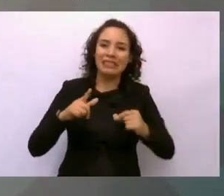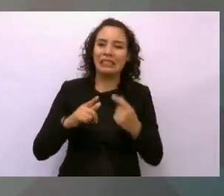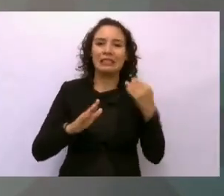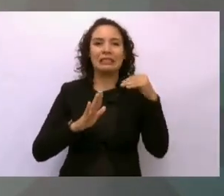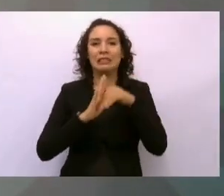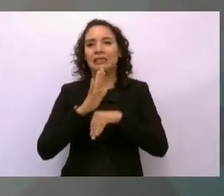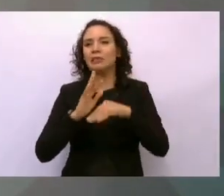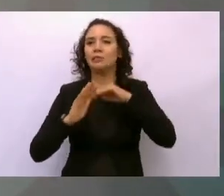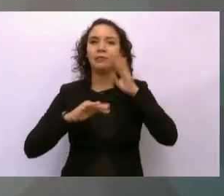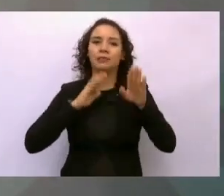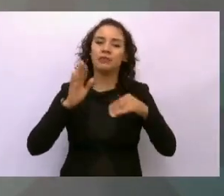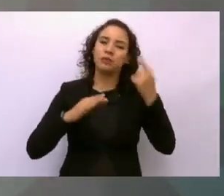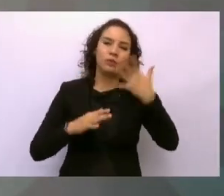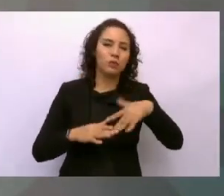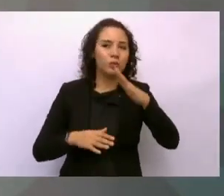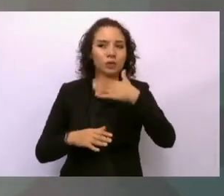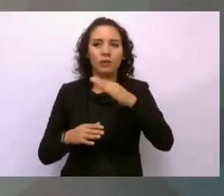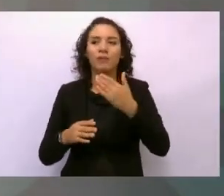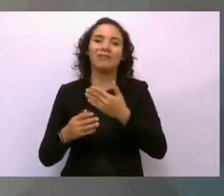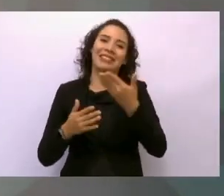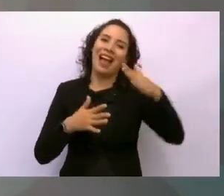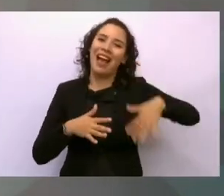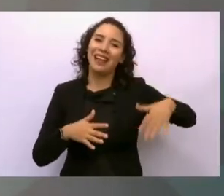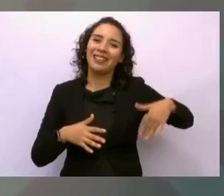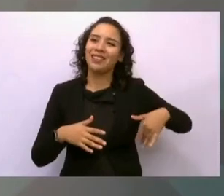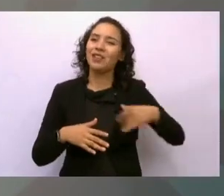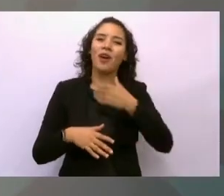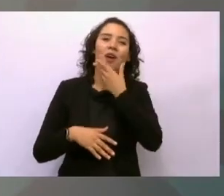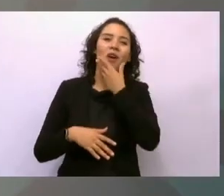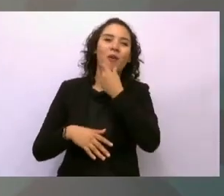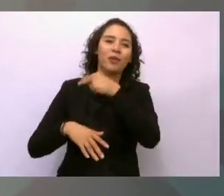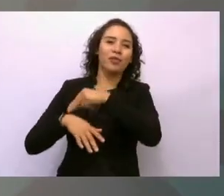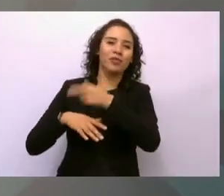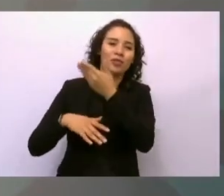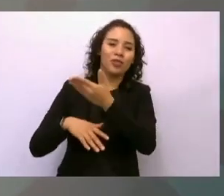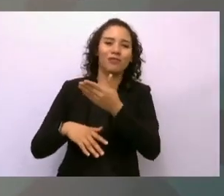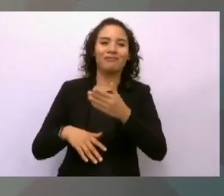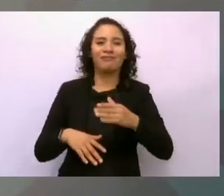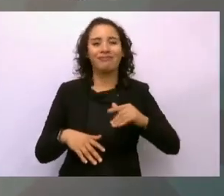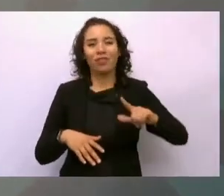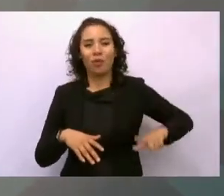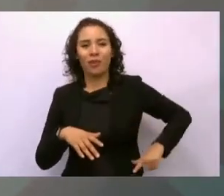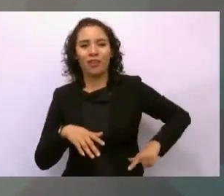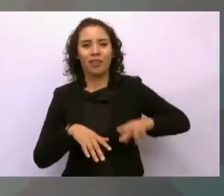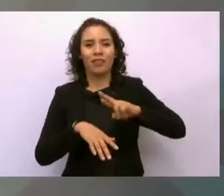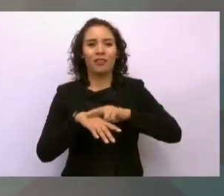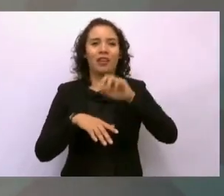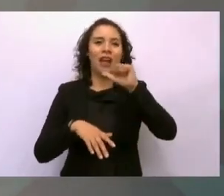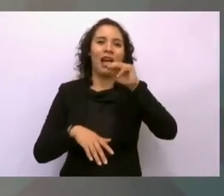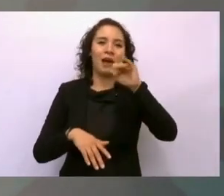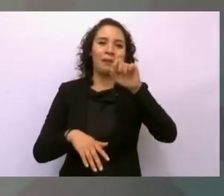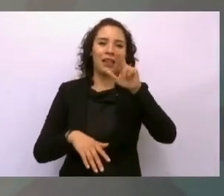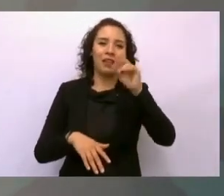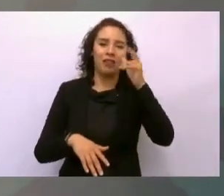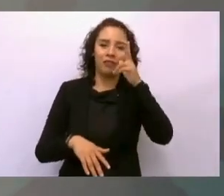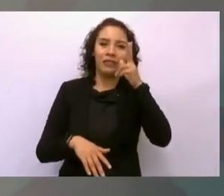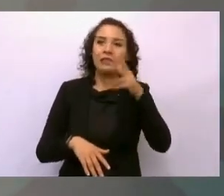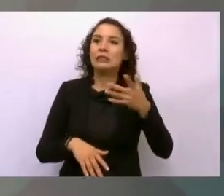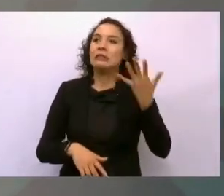y lo que aquí mencionó el doctor Américo Villarreal, conseguir